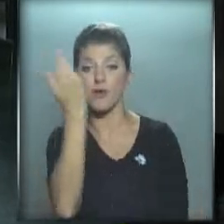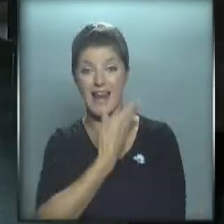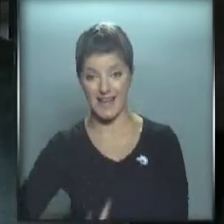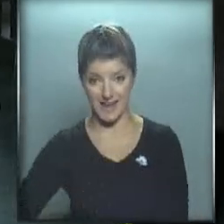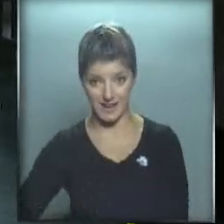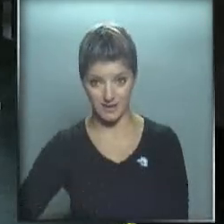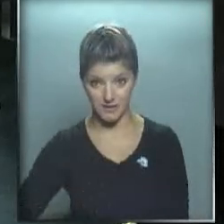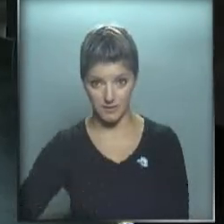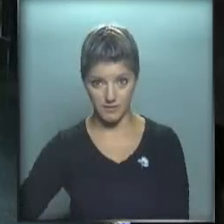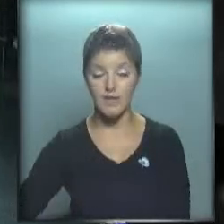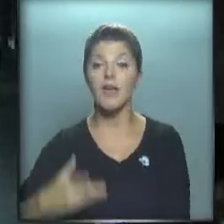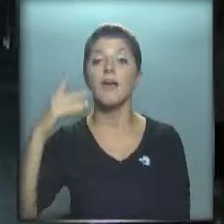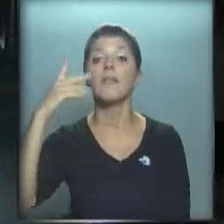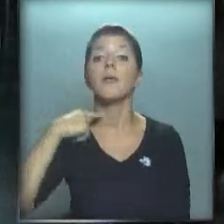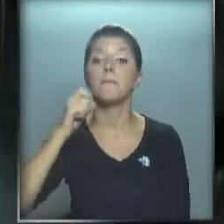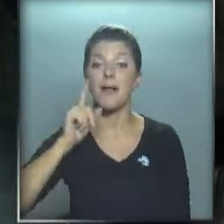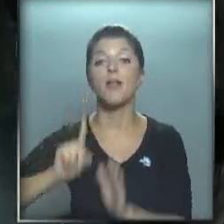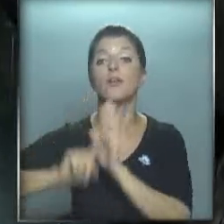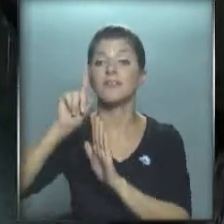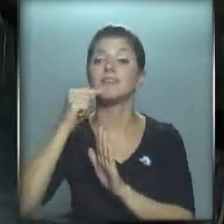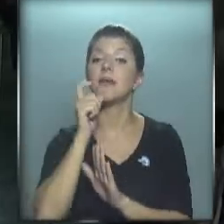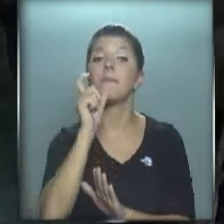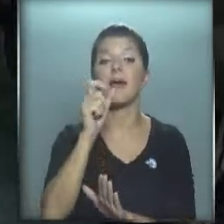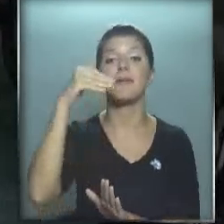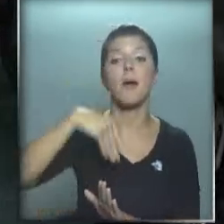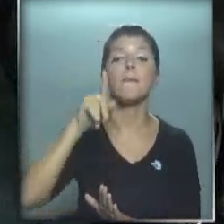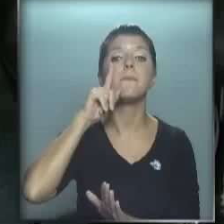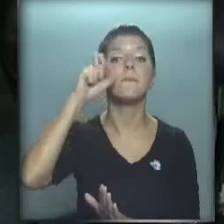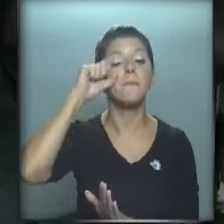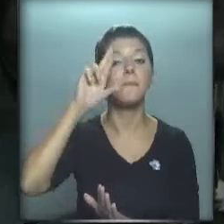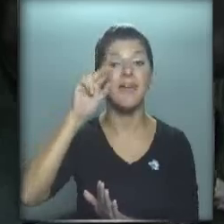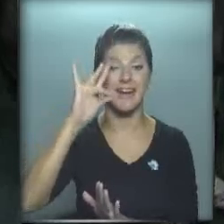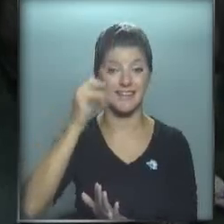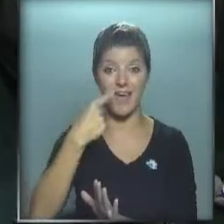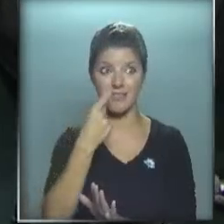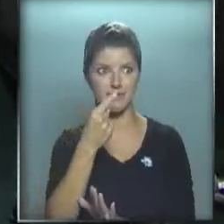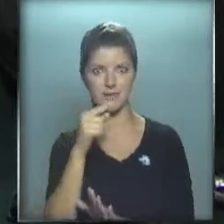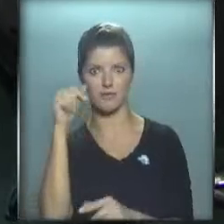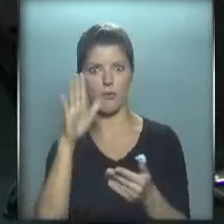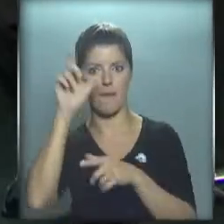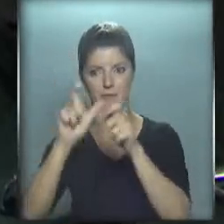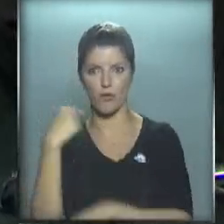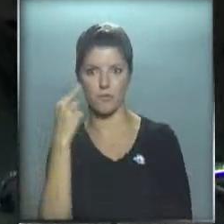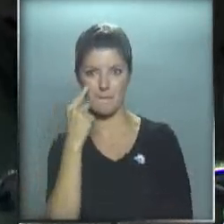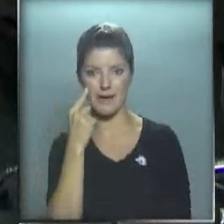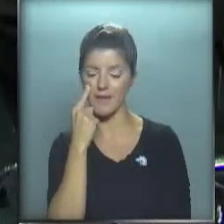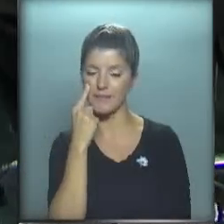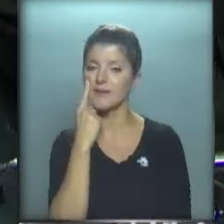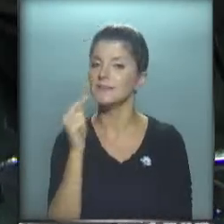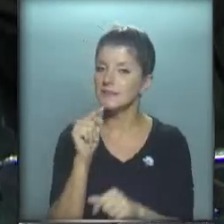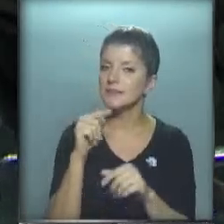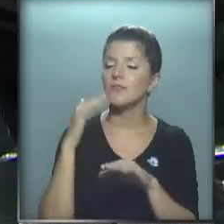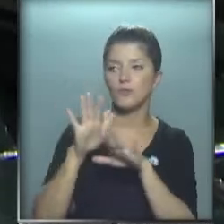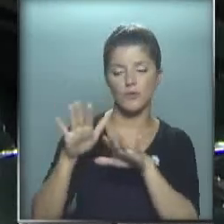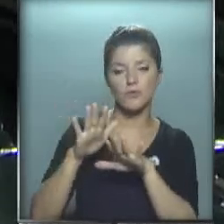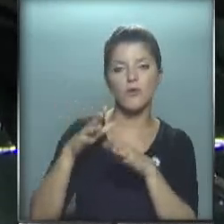de cesta en el norte de España llama Perdón por la palabra llama a los inmigrantes decir hay realmente lo que se sospecha como un preocupante avance